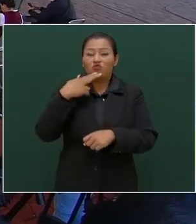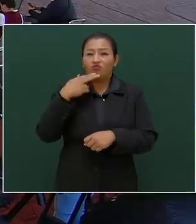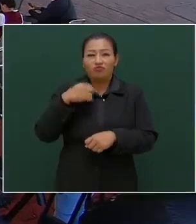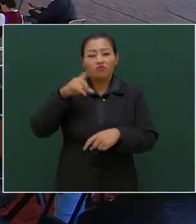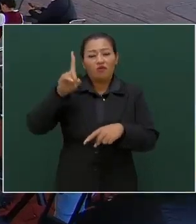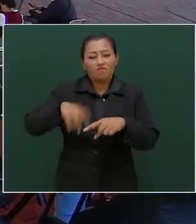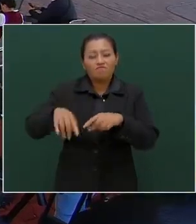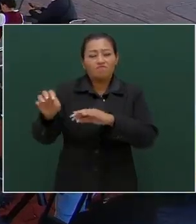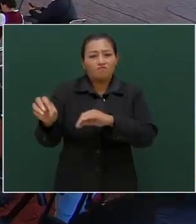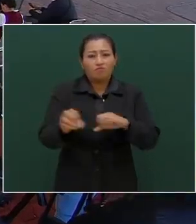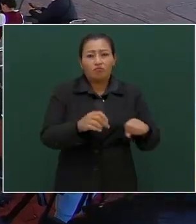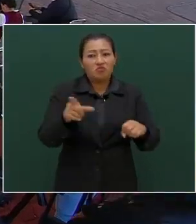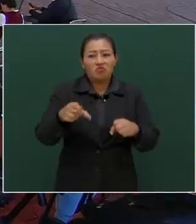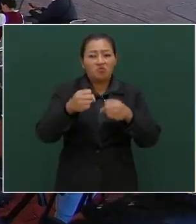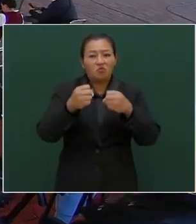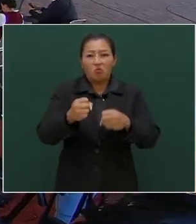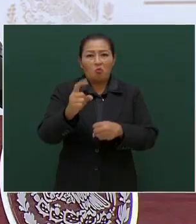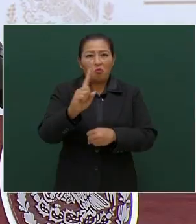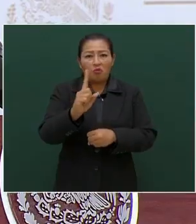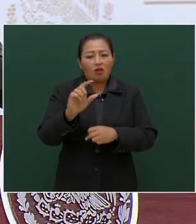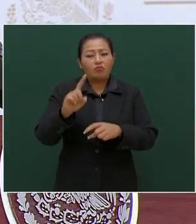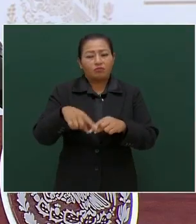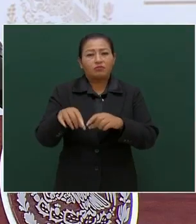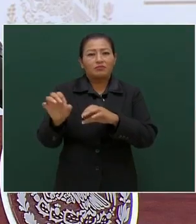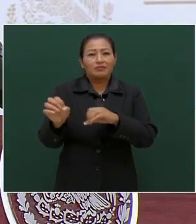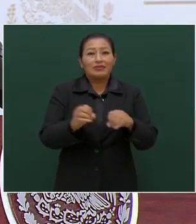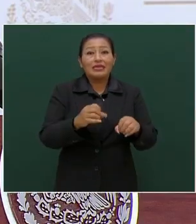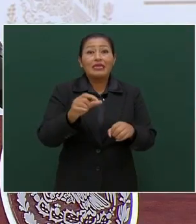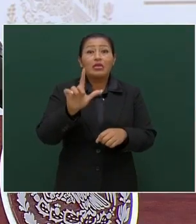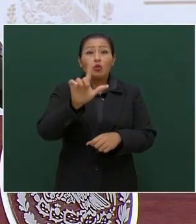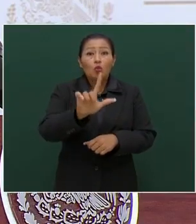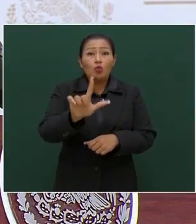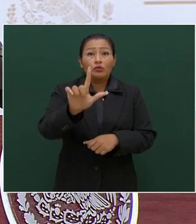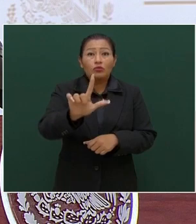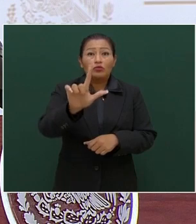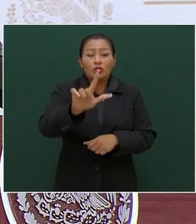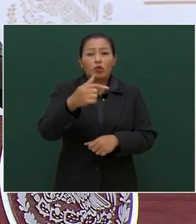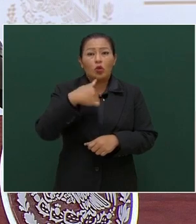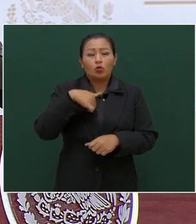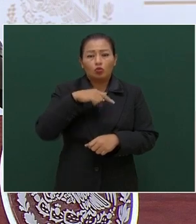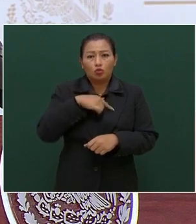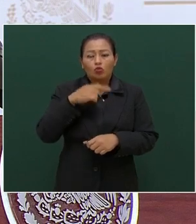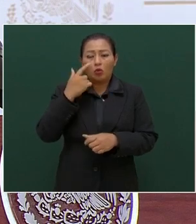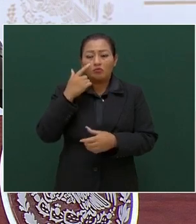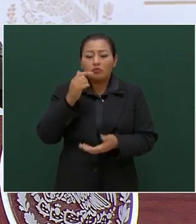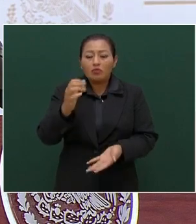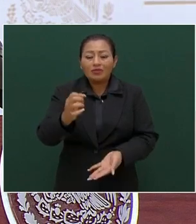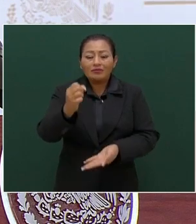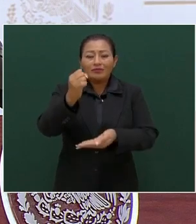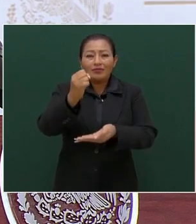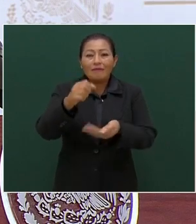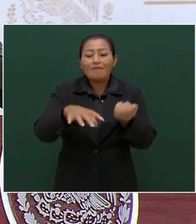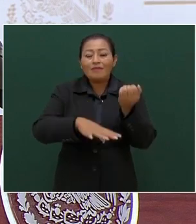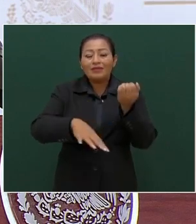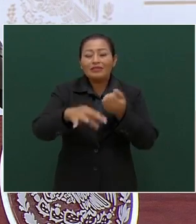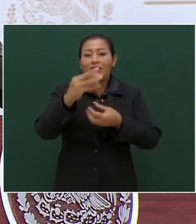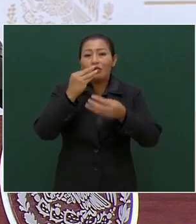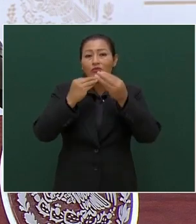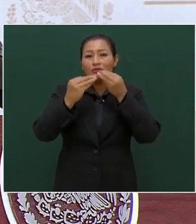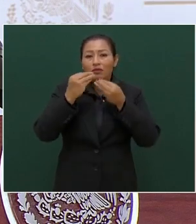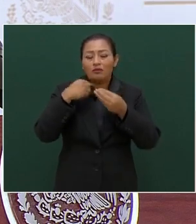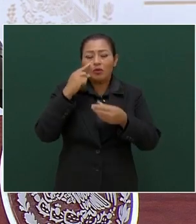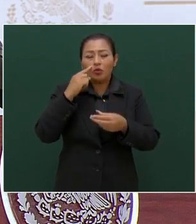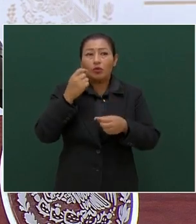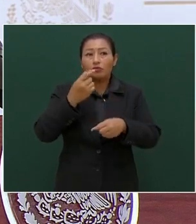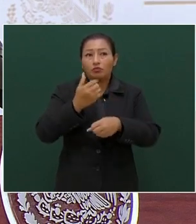de seguridad. Y también, como cada lunes, pasamos a la canasta básica. Y como hemos